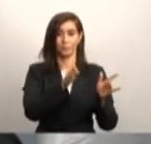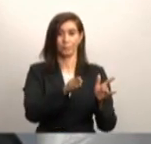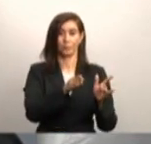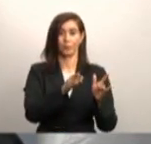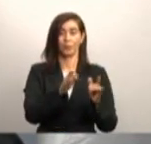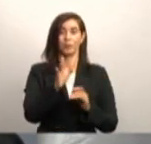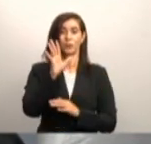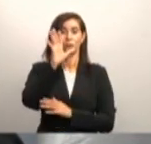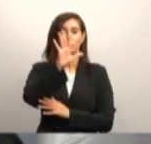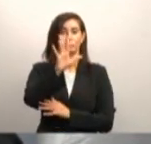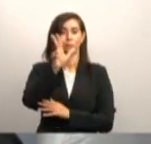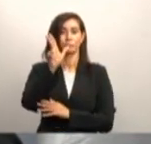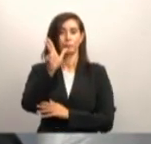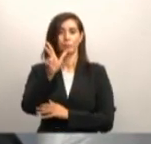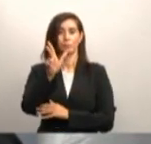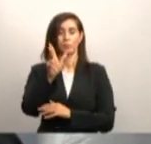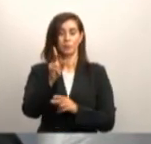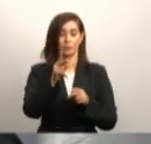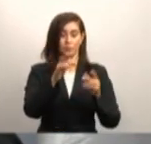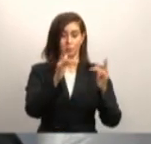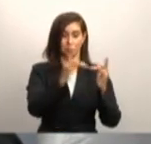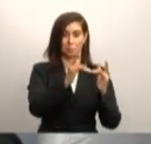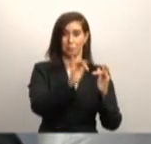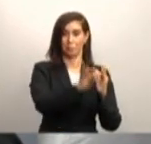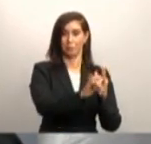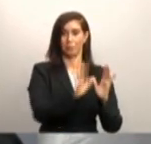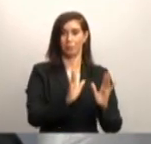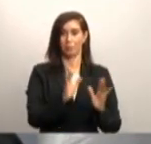solo 53 en UCI.